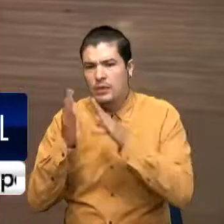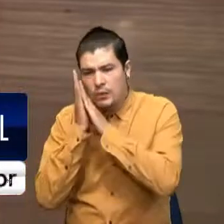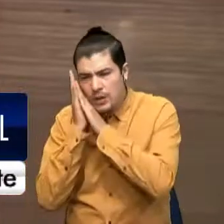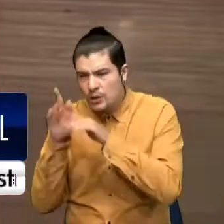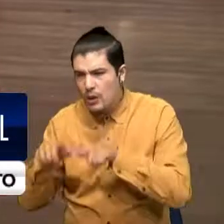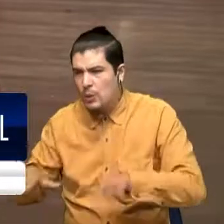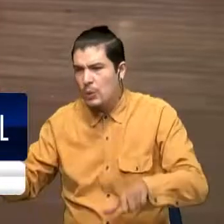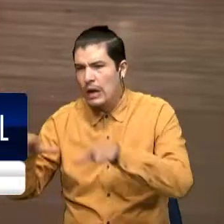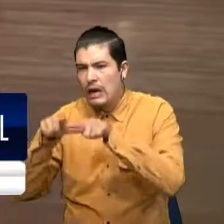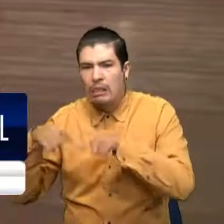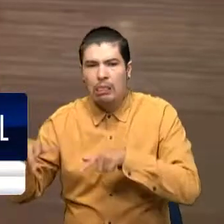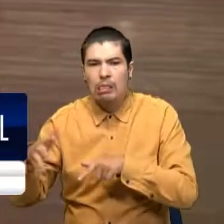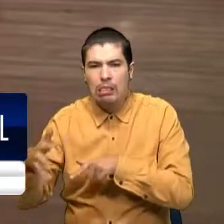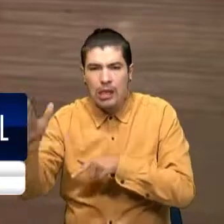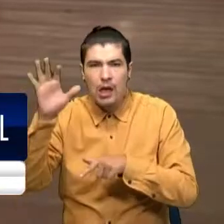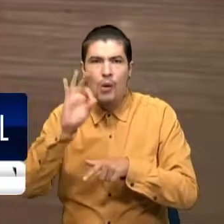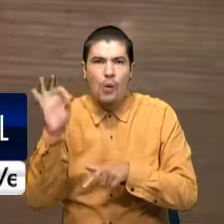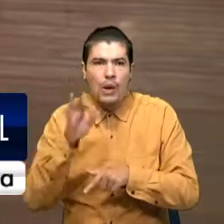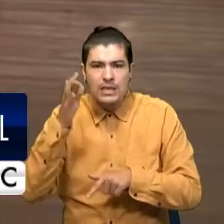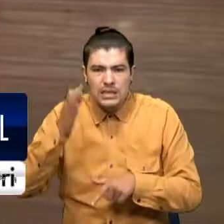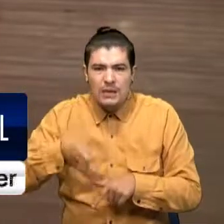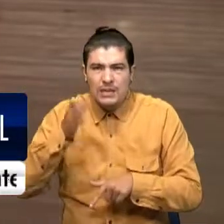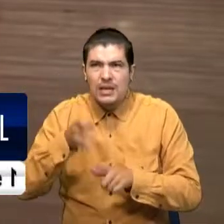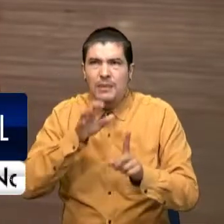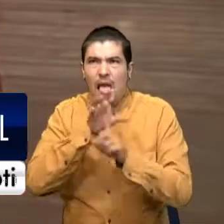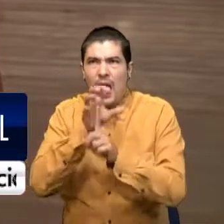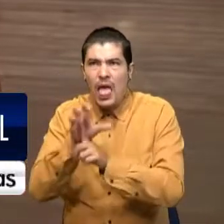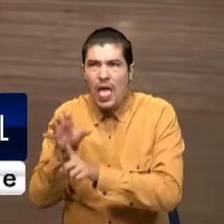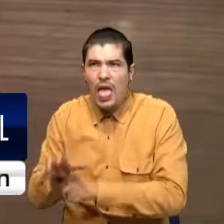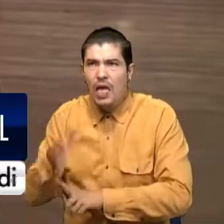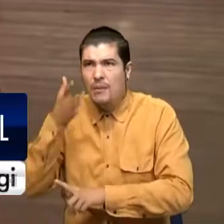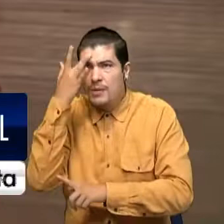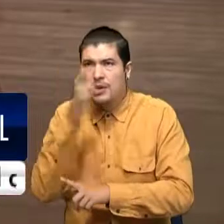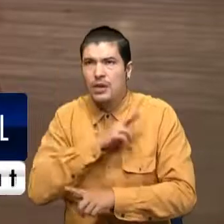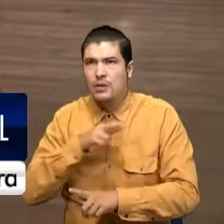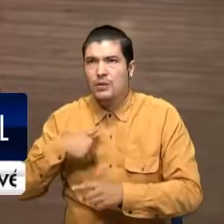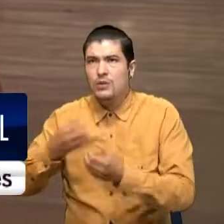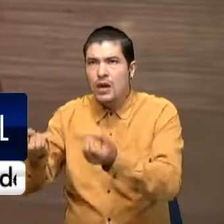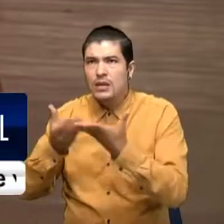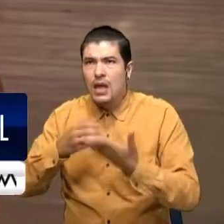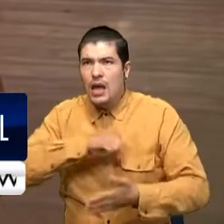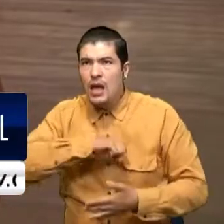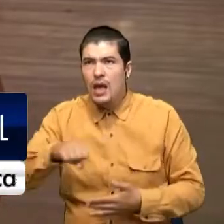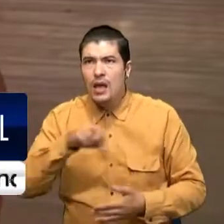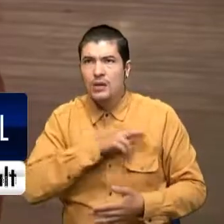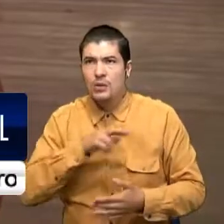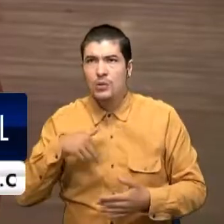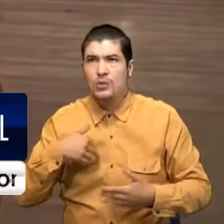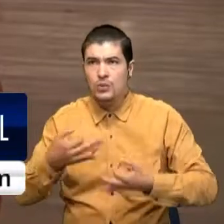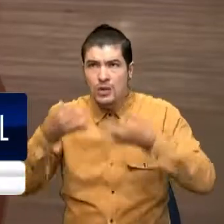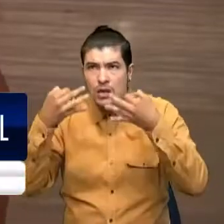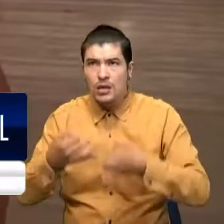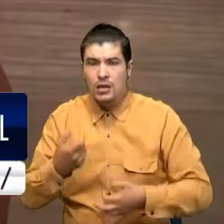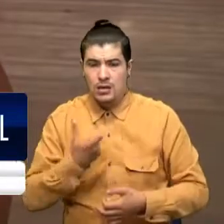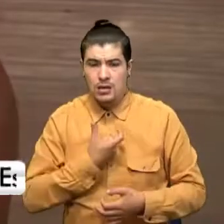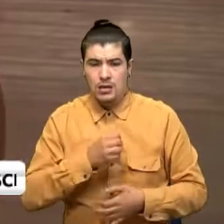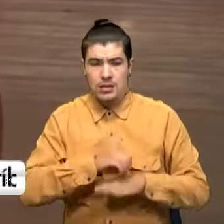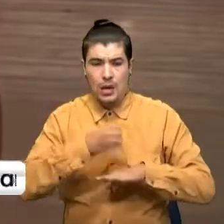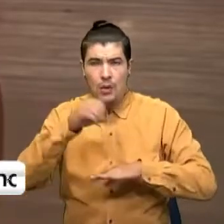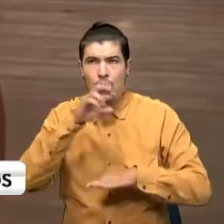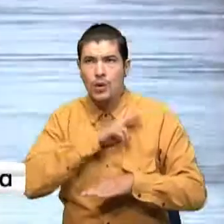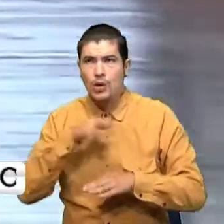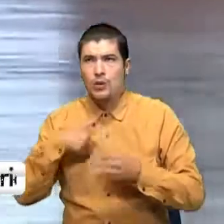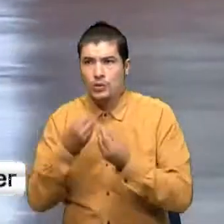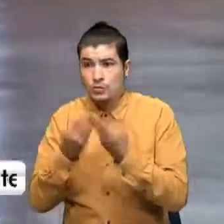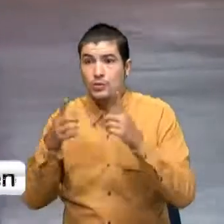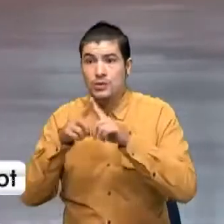que... y siempre nosotros molestando por lo que uno se merece, porque nosotros prácticamente somos medalla de oro y merecemos muchas